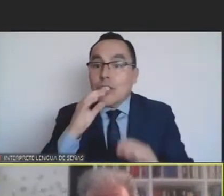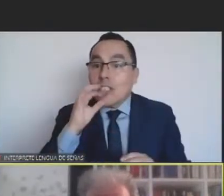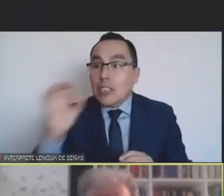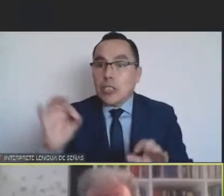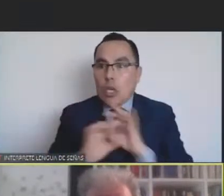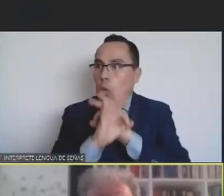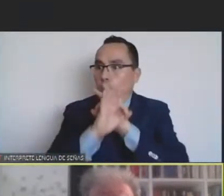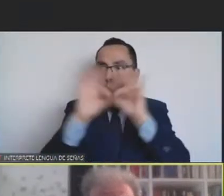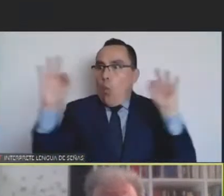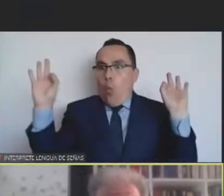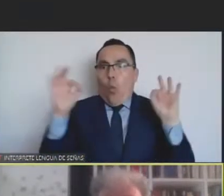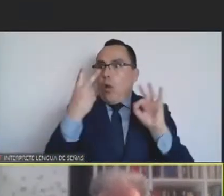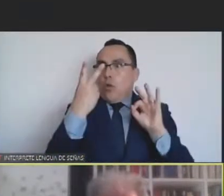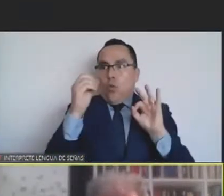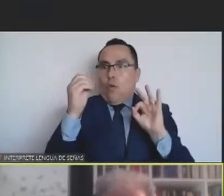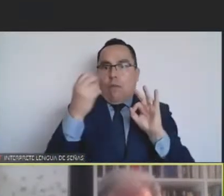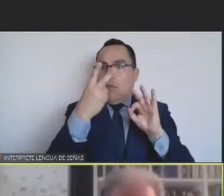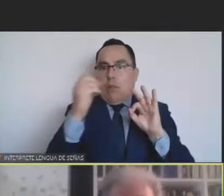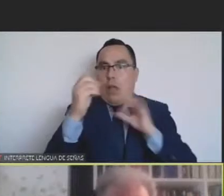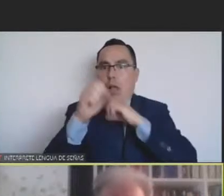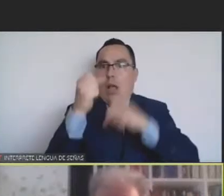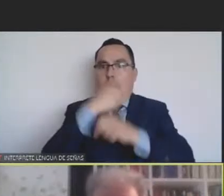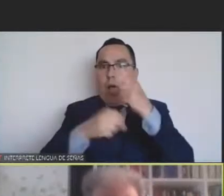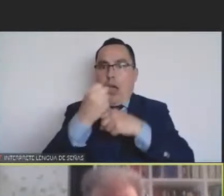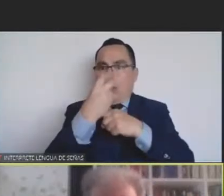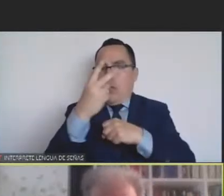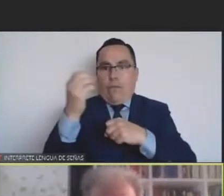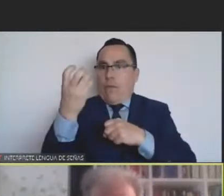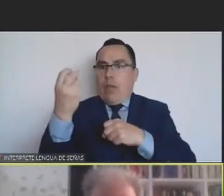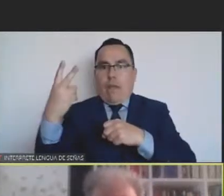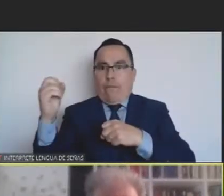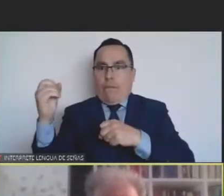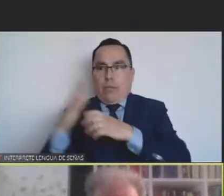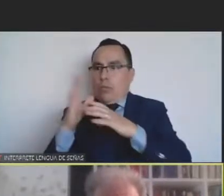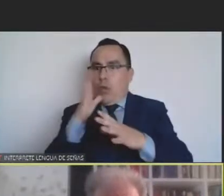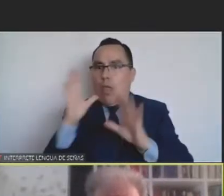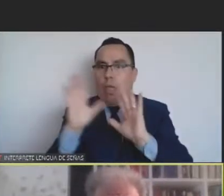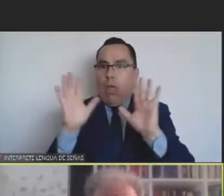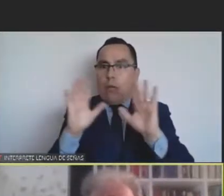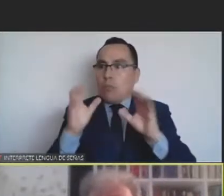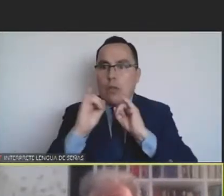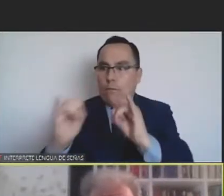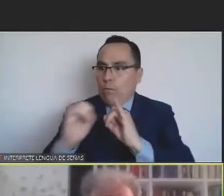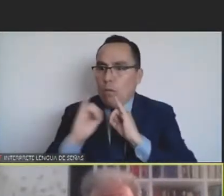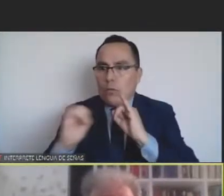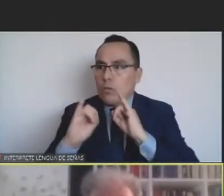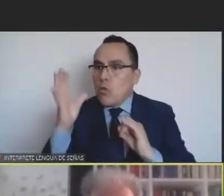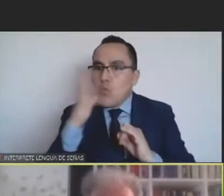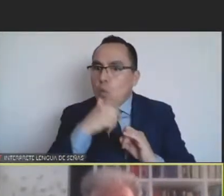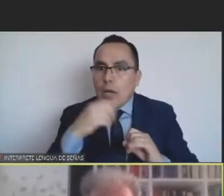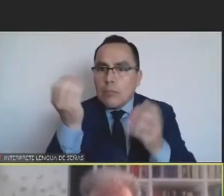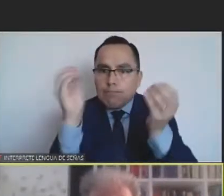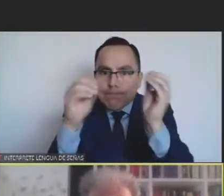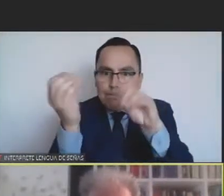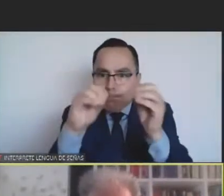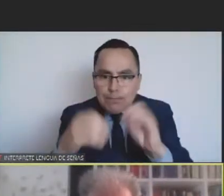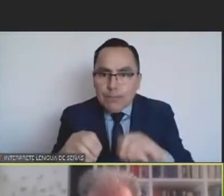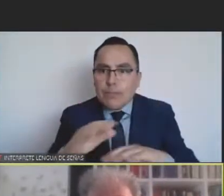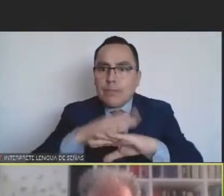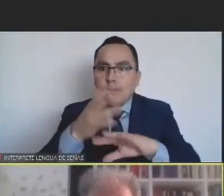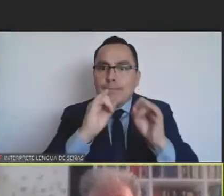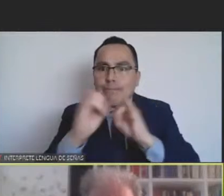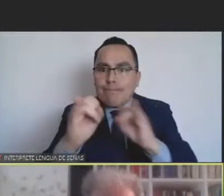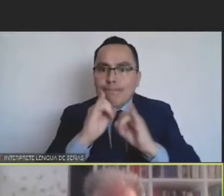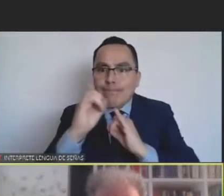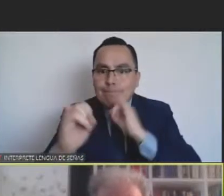durante el año 2020 porque en la página web correspondiente no se le cita ninguna vez. Digamos que está en muy buena compañía porque varios